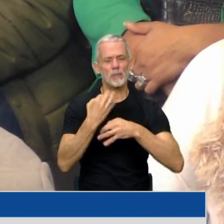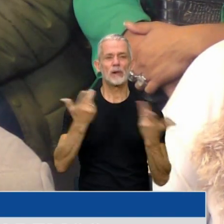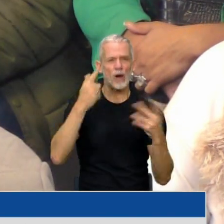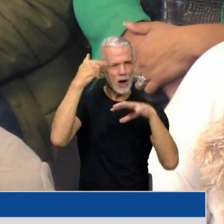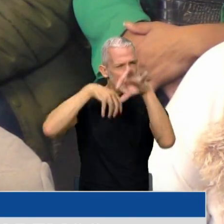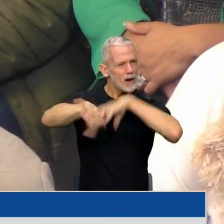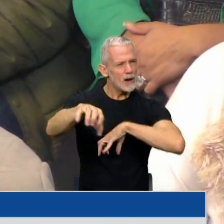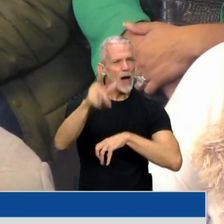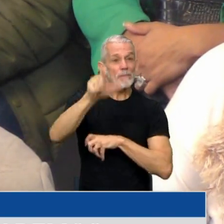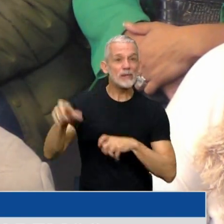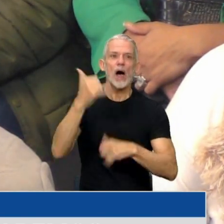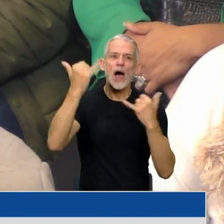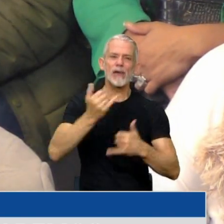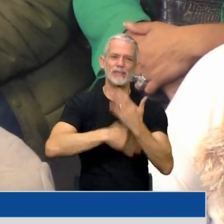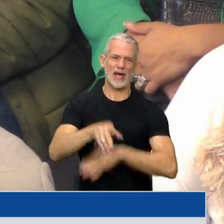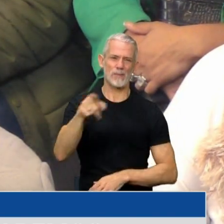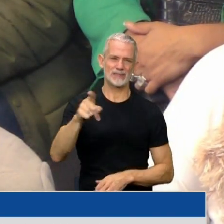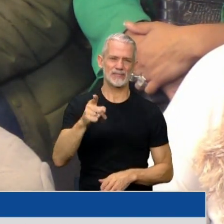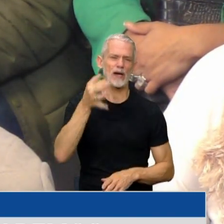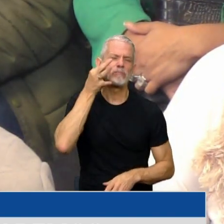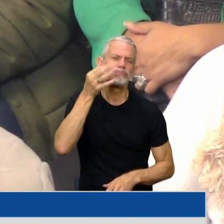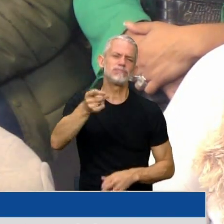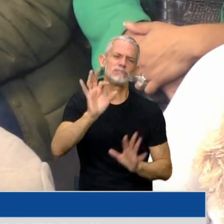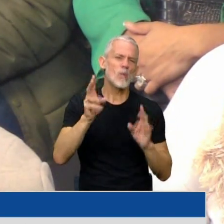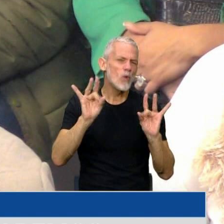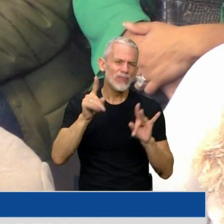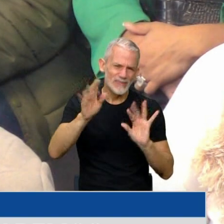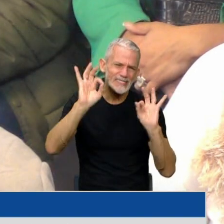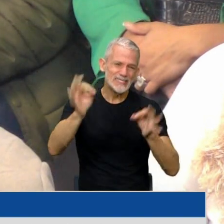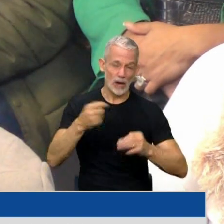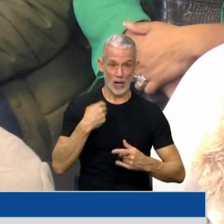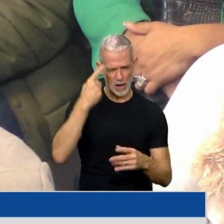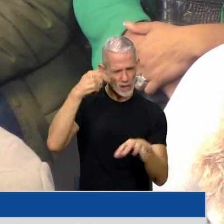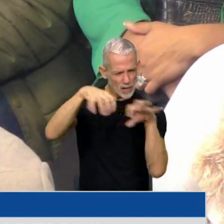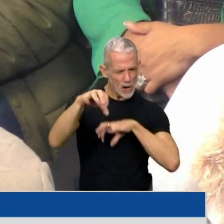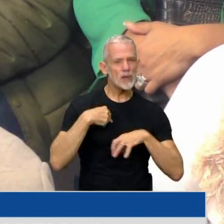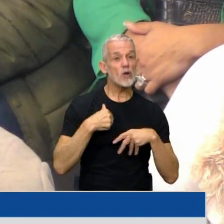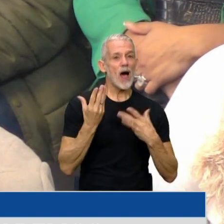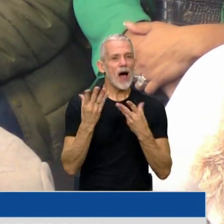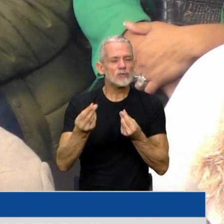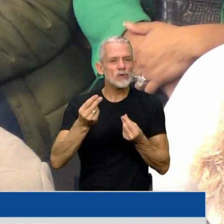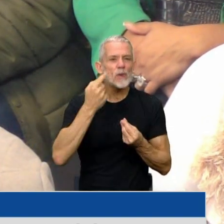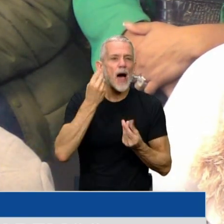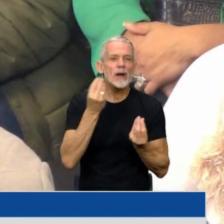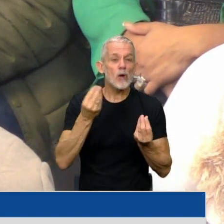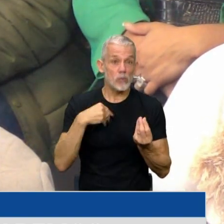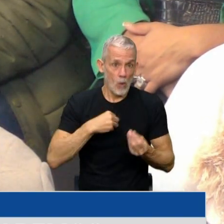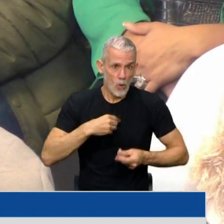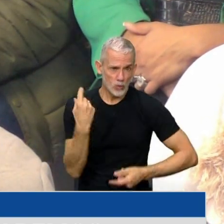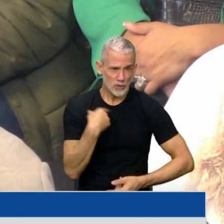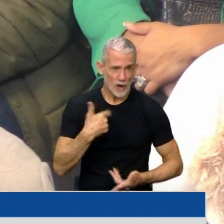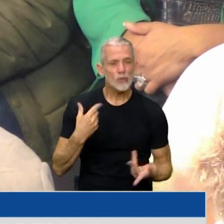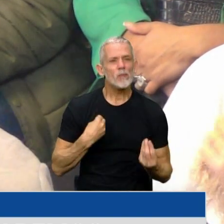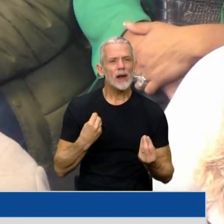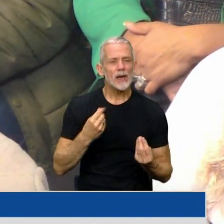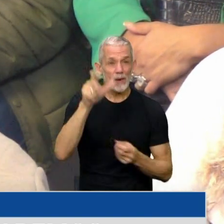una discapacidad y que seguramente sabemos que se hace muy difícil. Tenemos que ser nosotros quienes ayudemos y pongamos toda nuestra voluntad